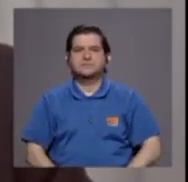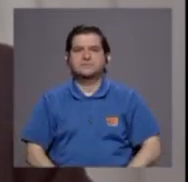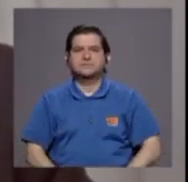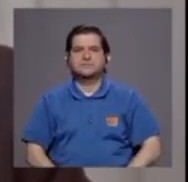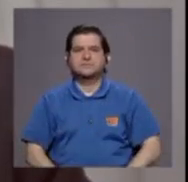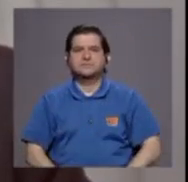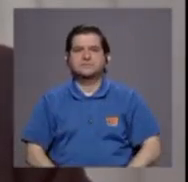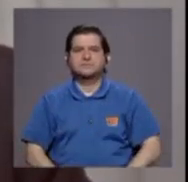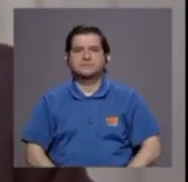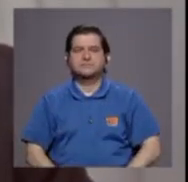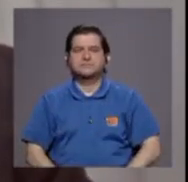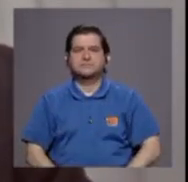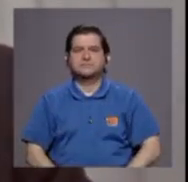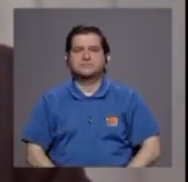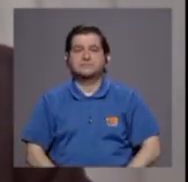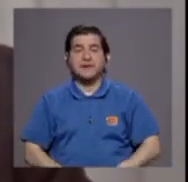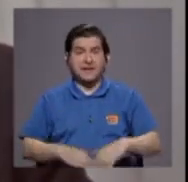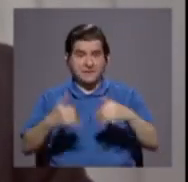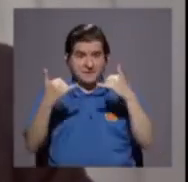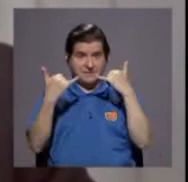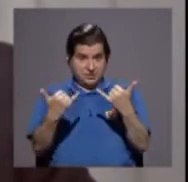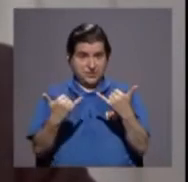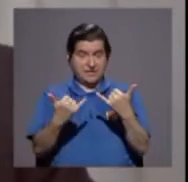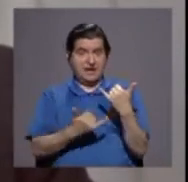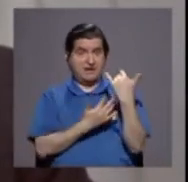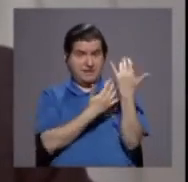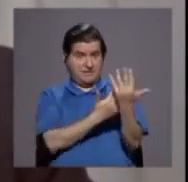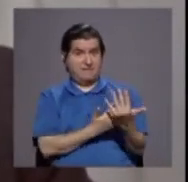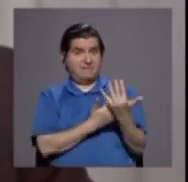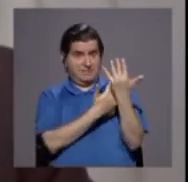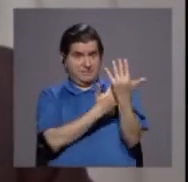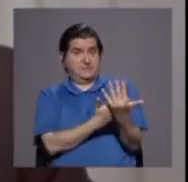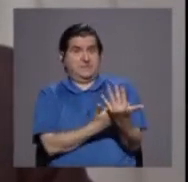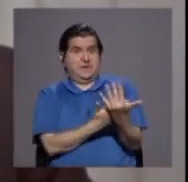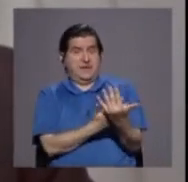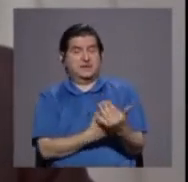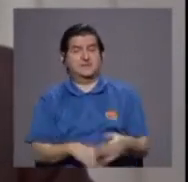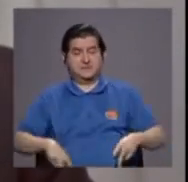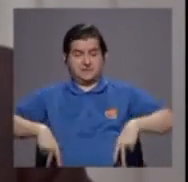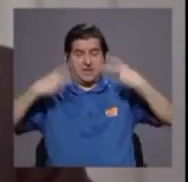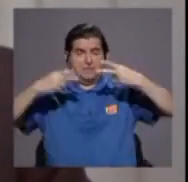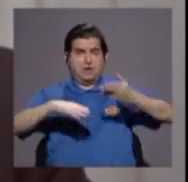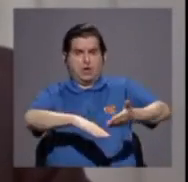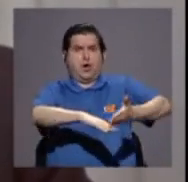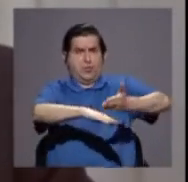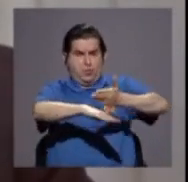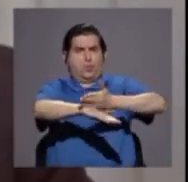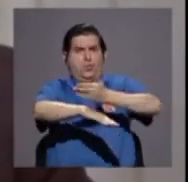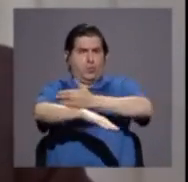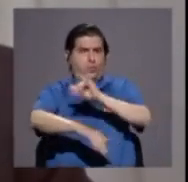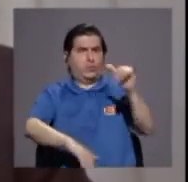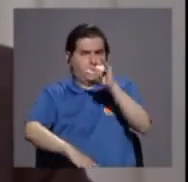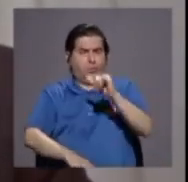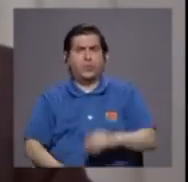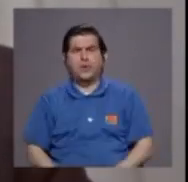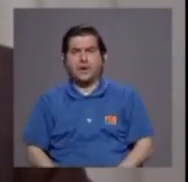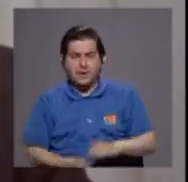De manera que, ya que la esperanza de vida ha seguido creciendo también,